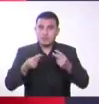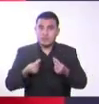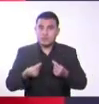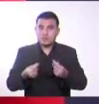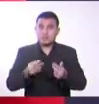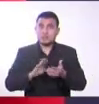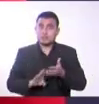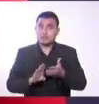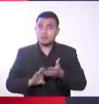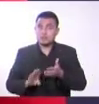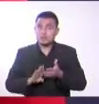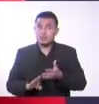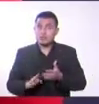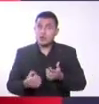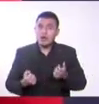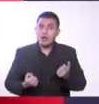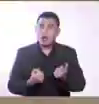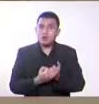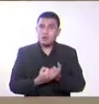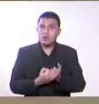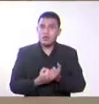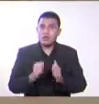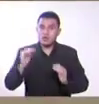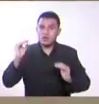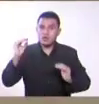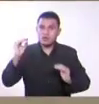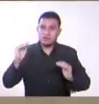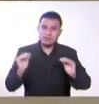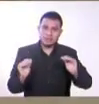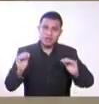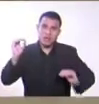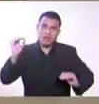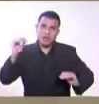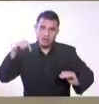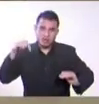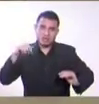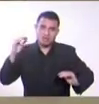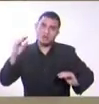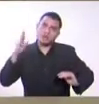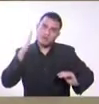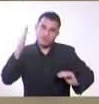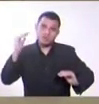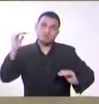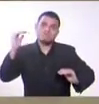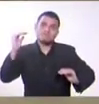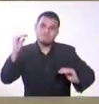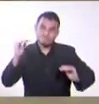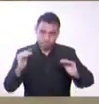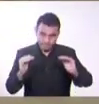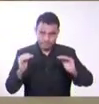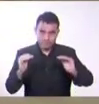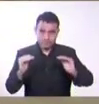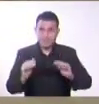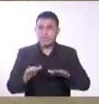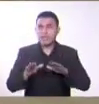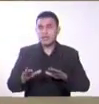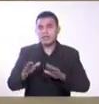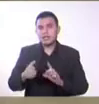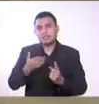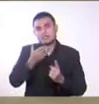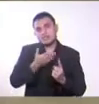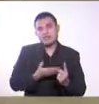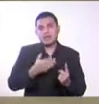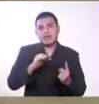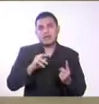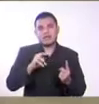a disminuir las brechas de desigualdad, como Federico lo había mencionado antes. Gracias, Federico, gracias, Candy, por toda la